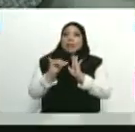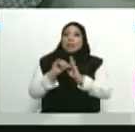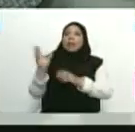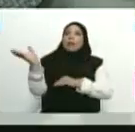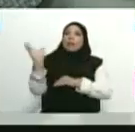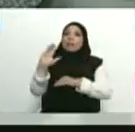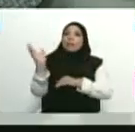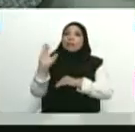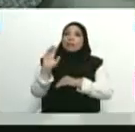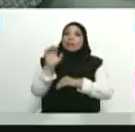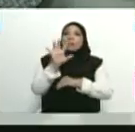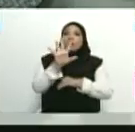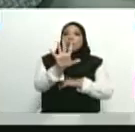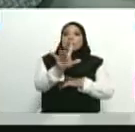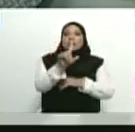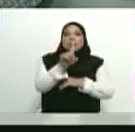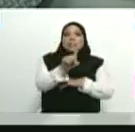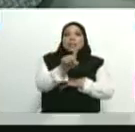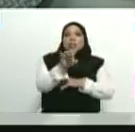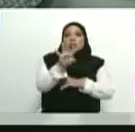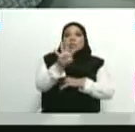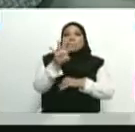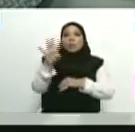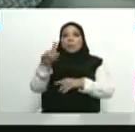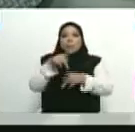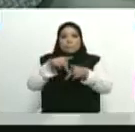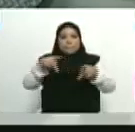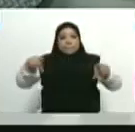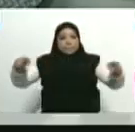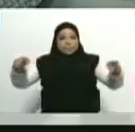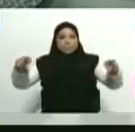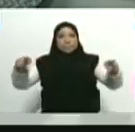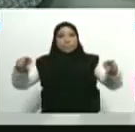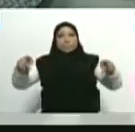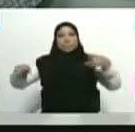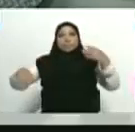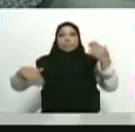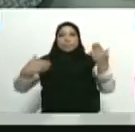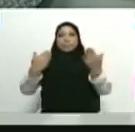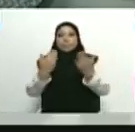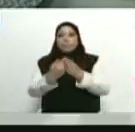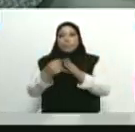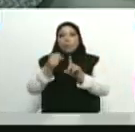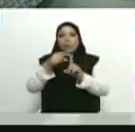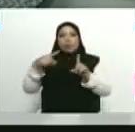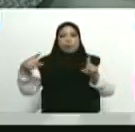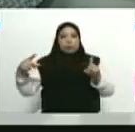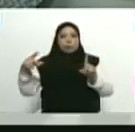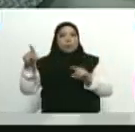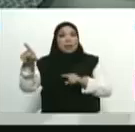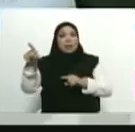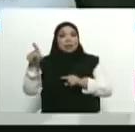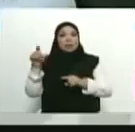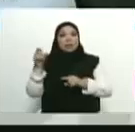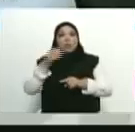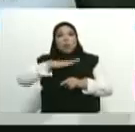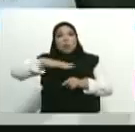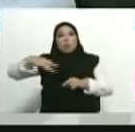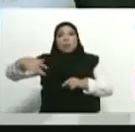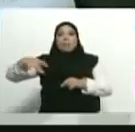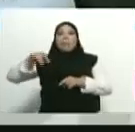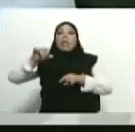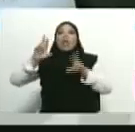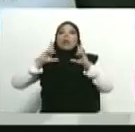Caracas, está solamente a 154 kilómetros si lo medimos desde aquí hasta el Hotel Aguas Termales. Tenemos un spa